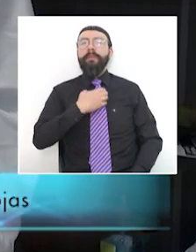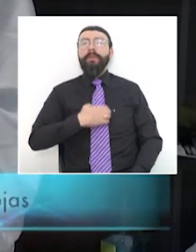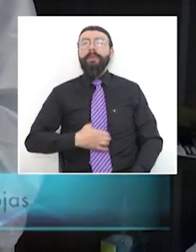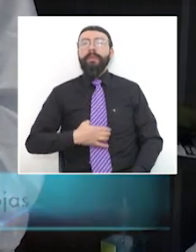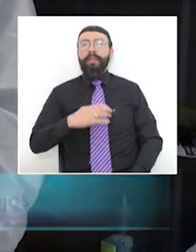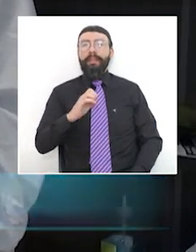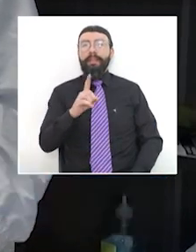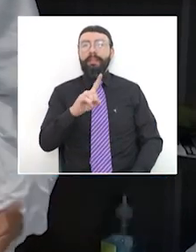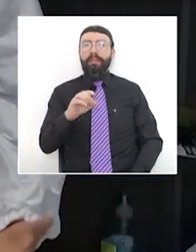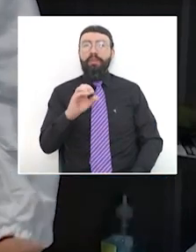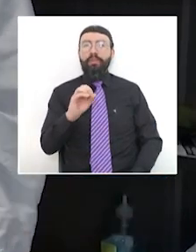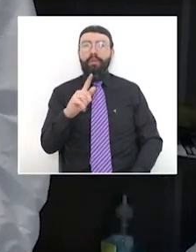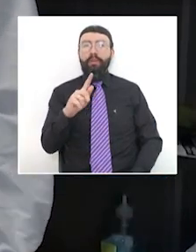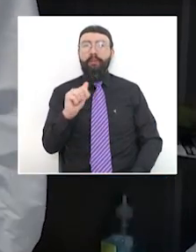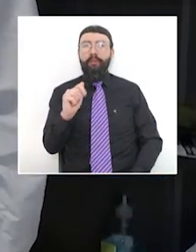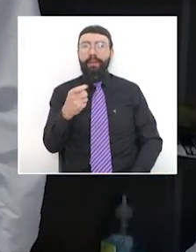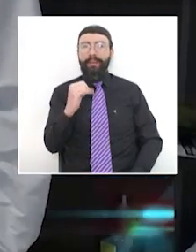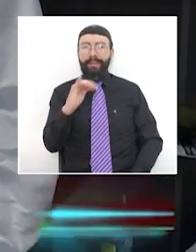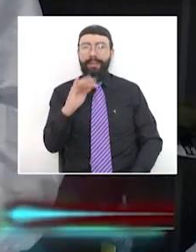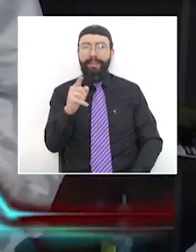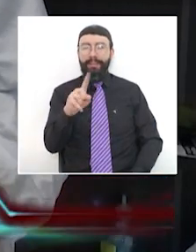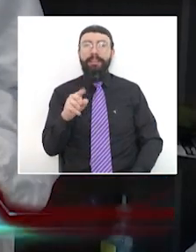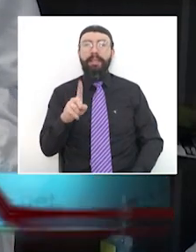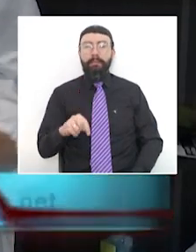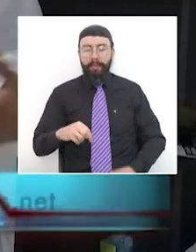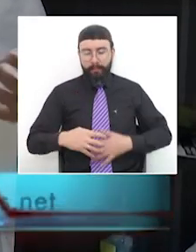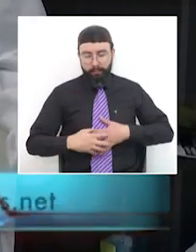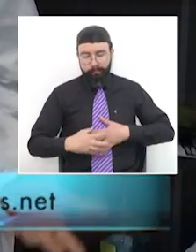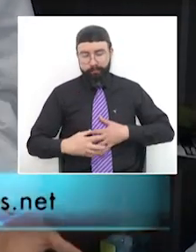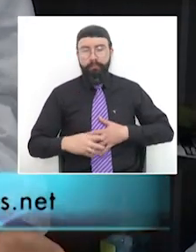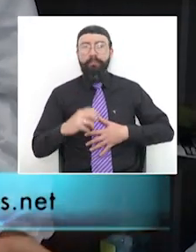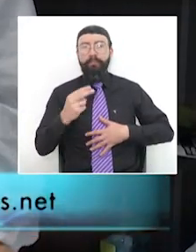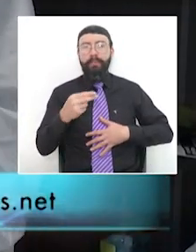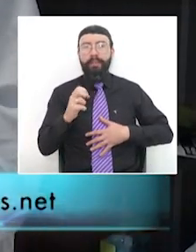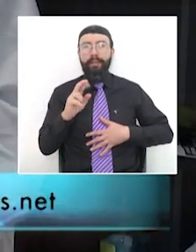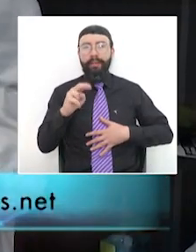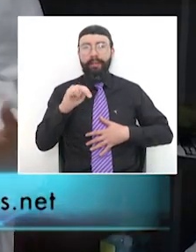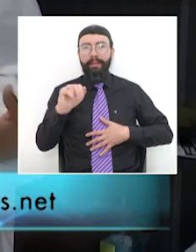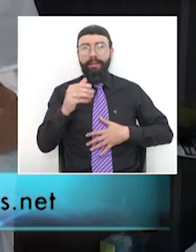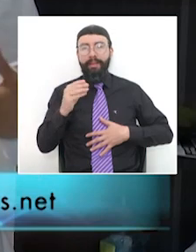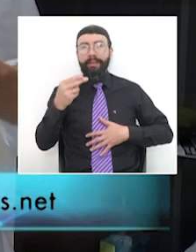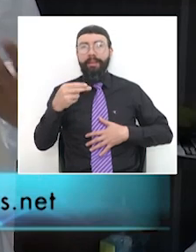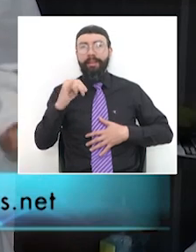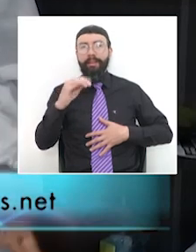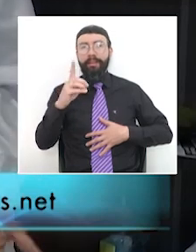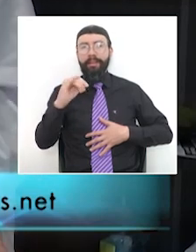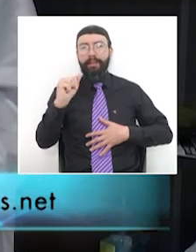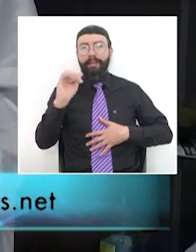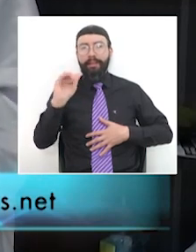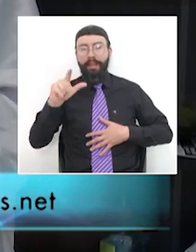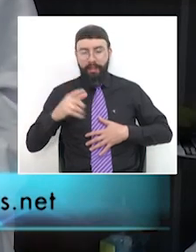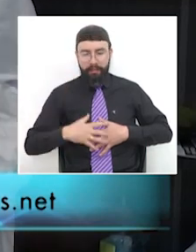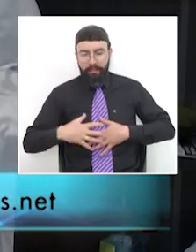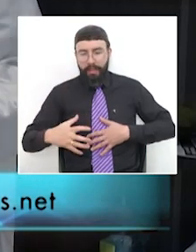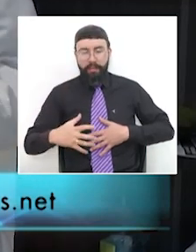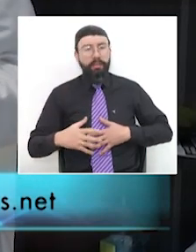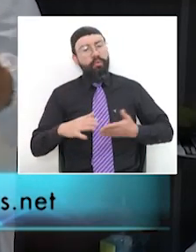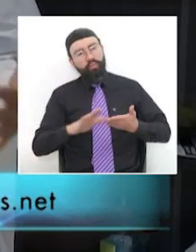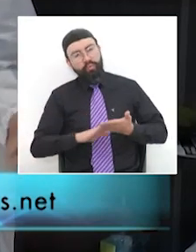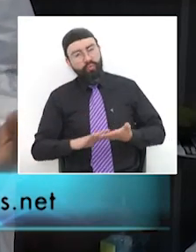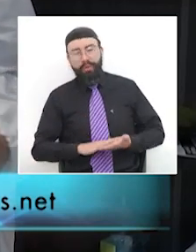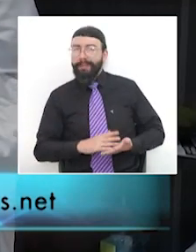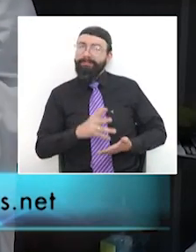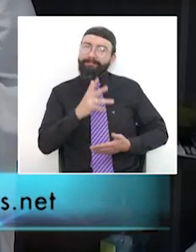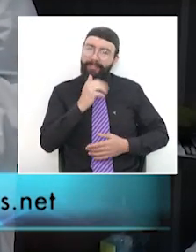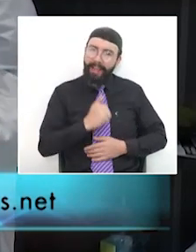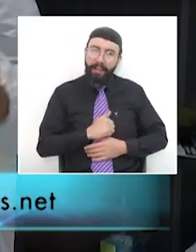una hernia hiatal muy grande. Ha sido manejado convencionalmente sin tener pues ninguna mejoría, estuvo